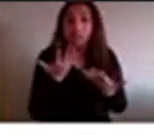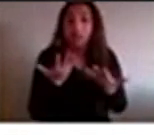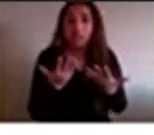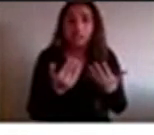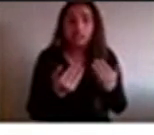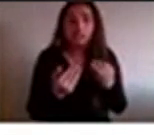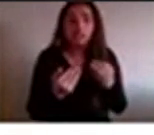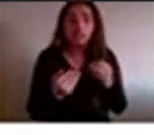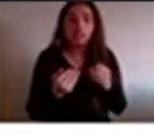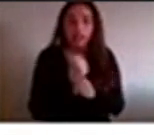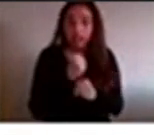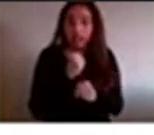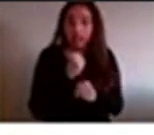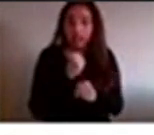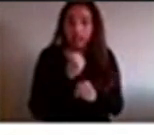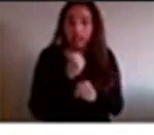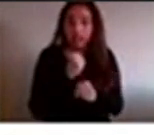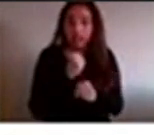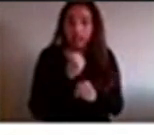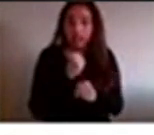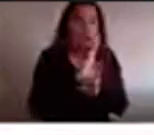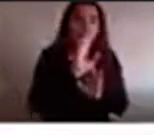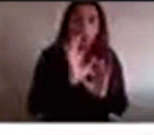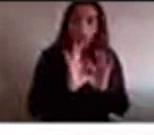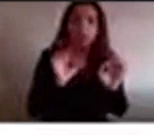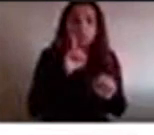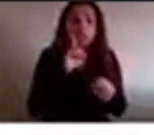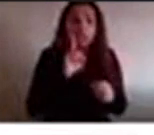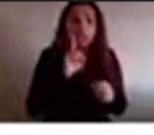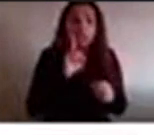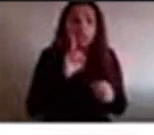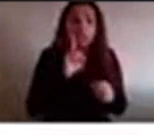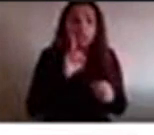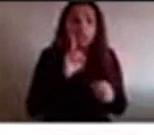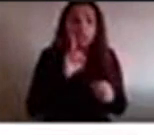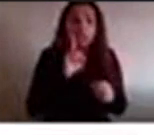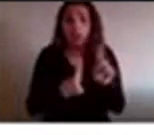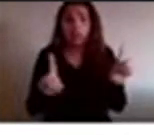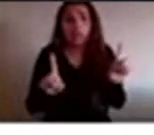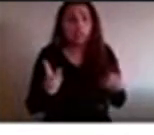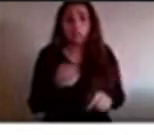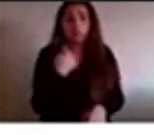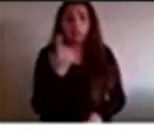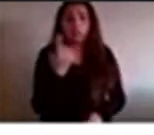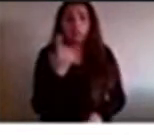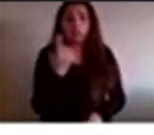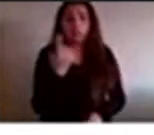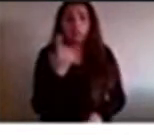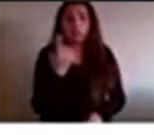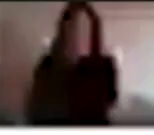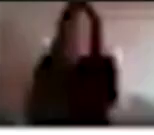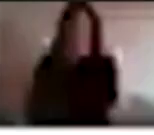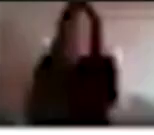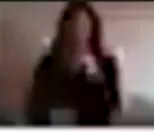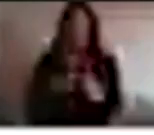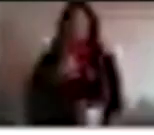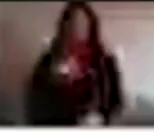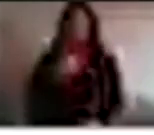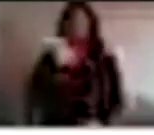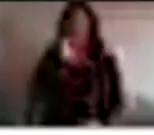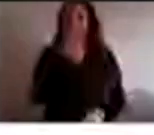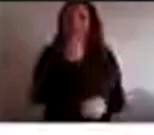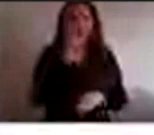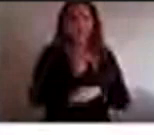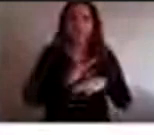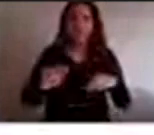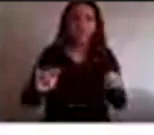obviamente tienen el mismo derecho como cualquiera de nosotros. Así que, bueno, ya no tengo más preguntas. No sé si